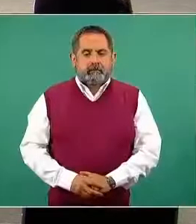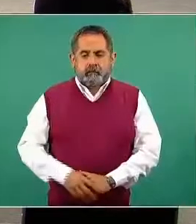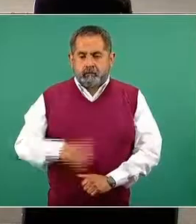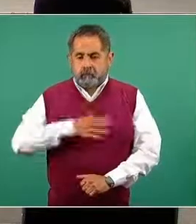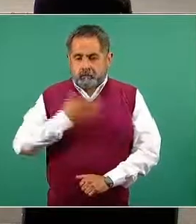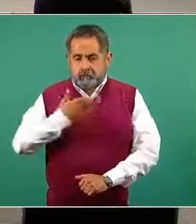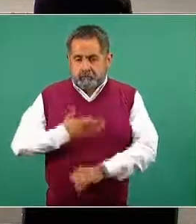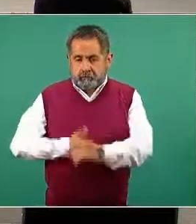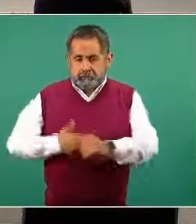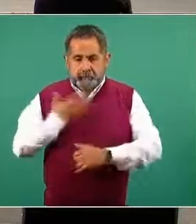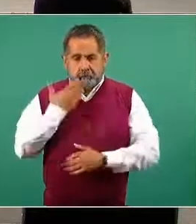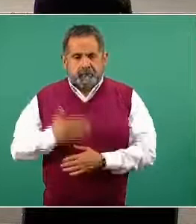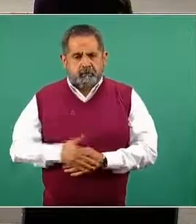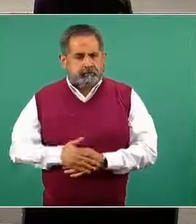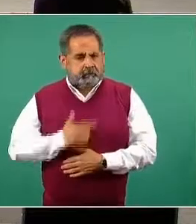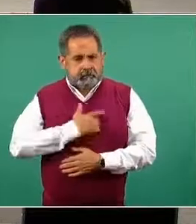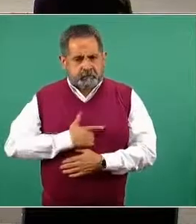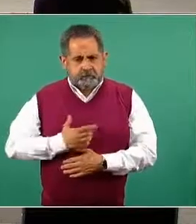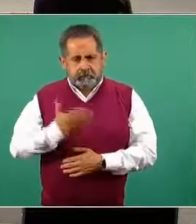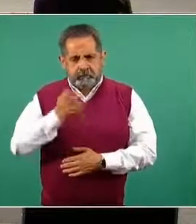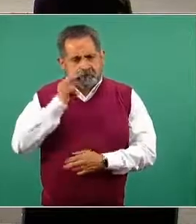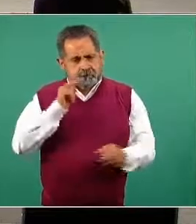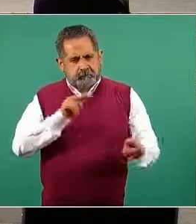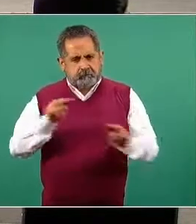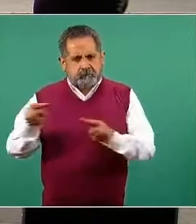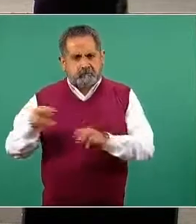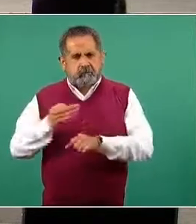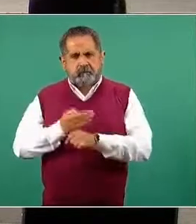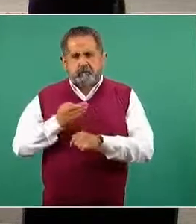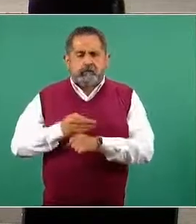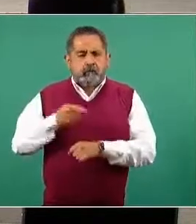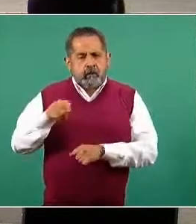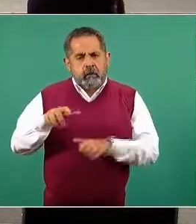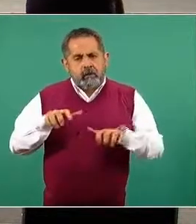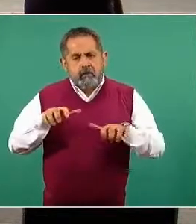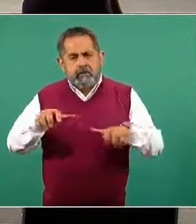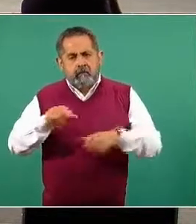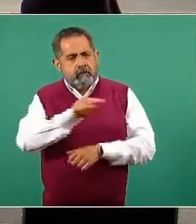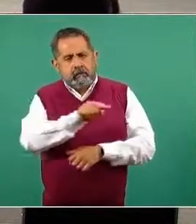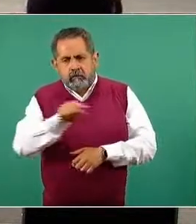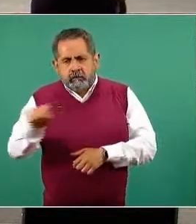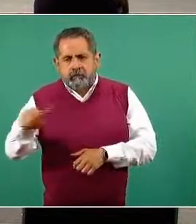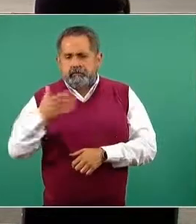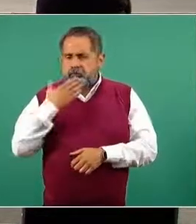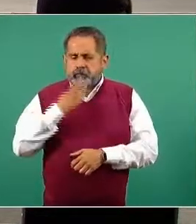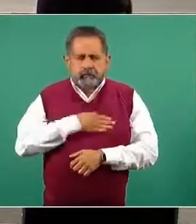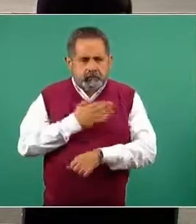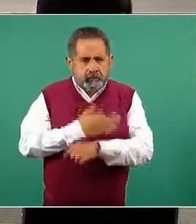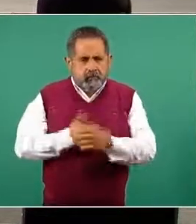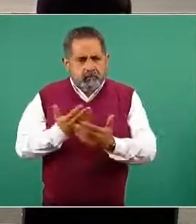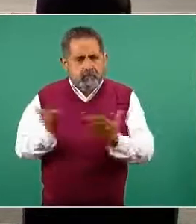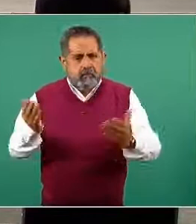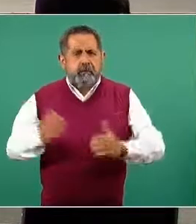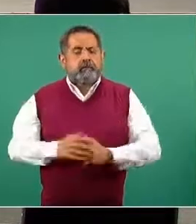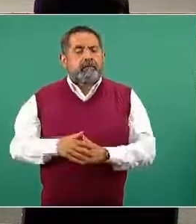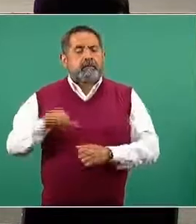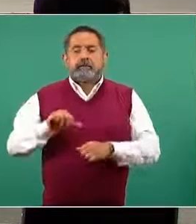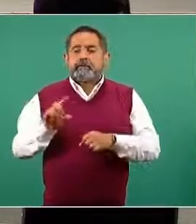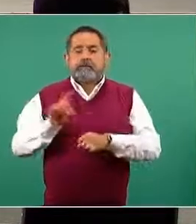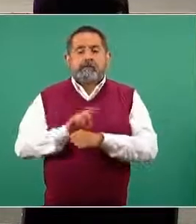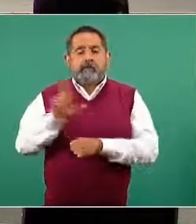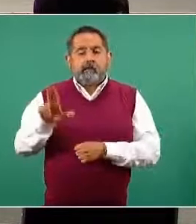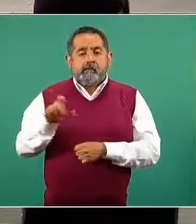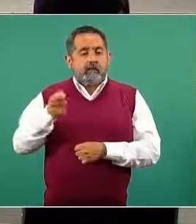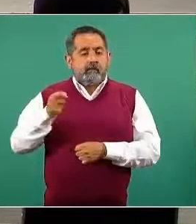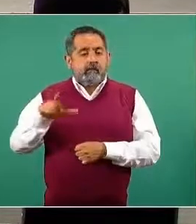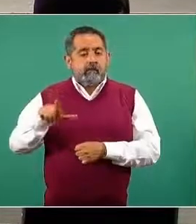Muy bien, me da mucho gusto verles aquí a todos ustedes. Muy buenas tardes. Hoy es martes